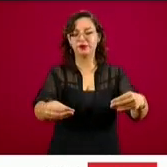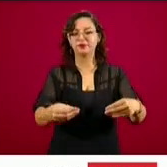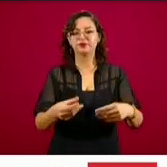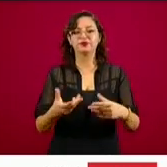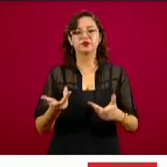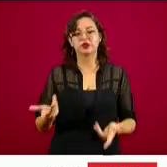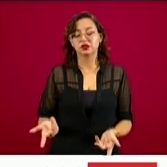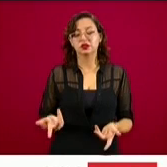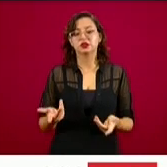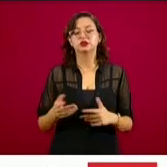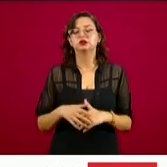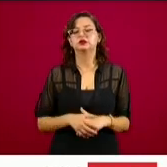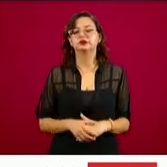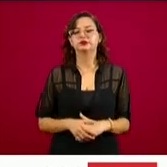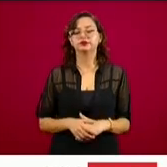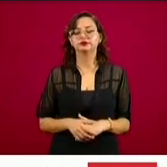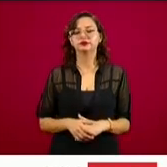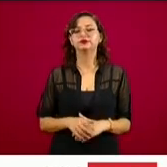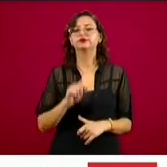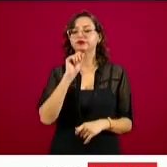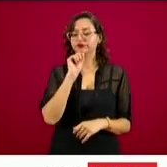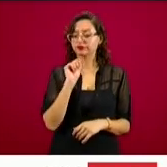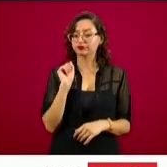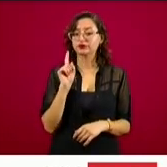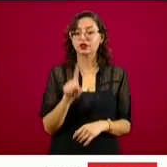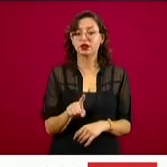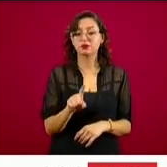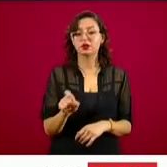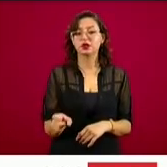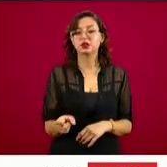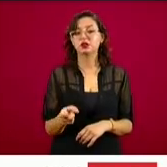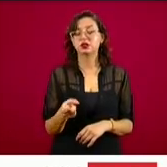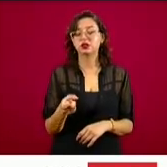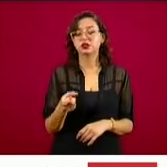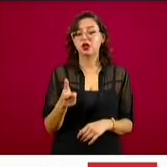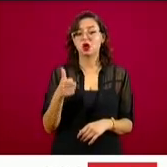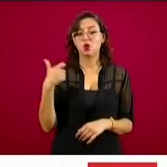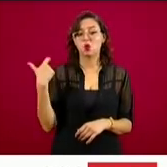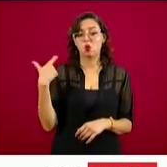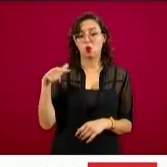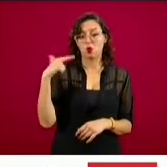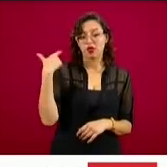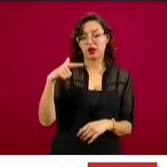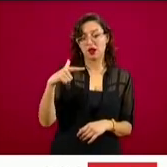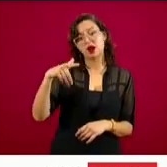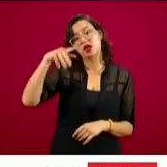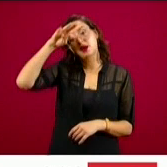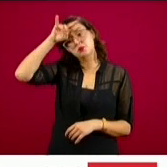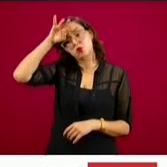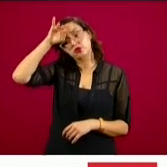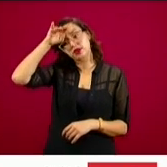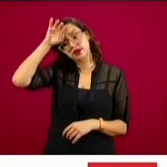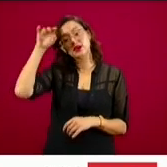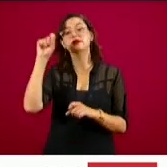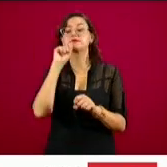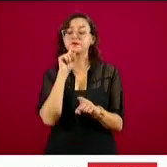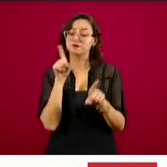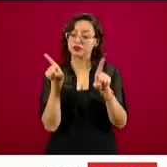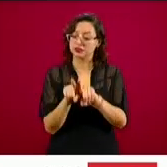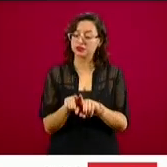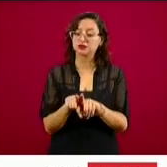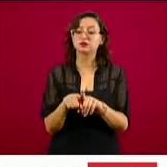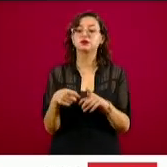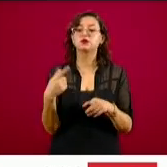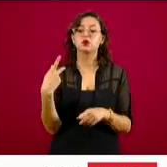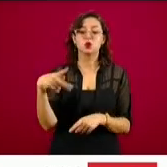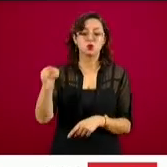independientemente del número absoluto de casos. También las dos zonas metropolitanas de Guadalajara y Monterrey, también la zona metropolitana